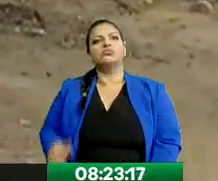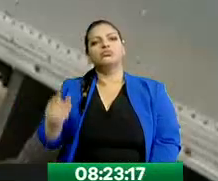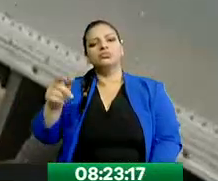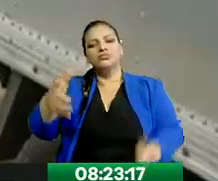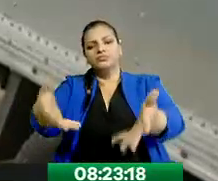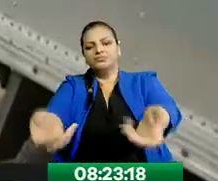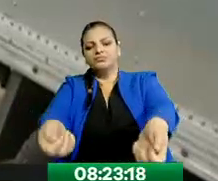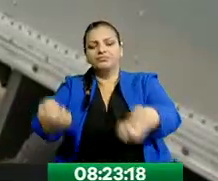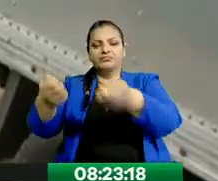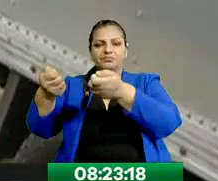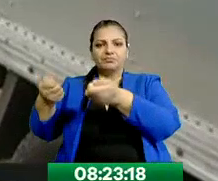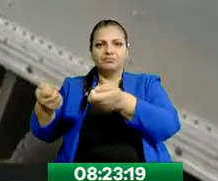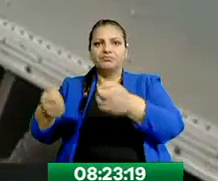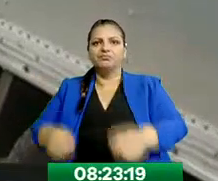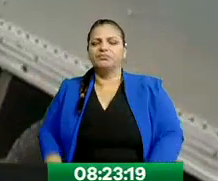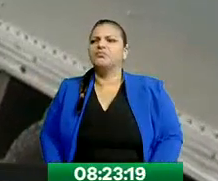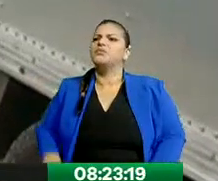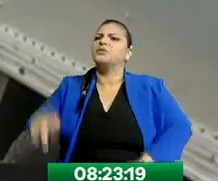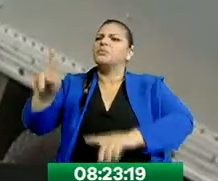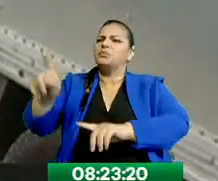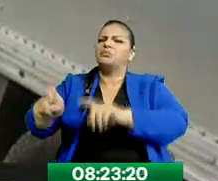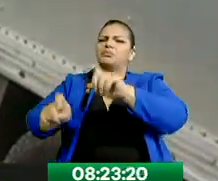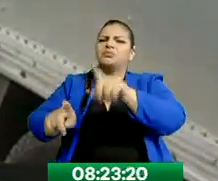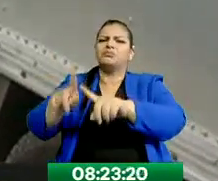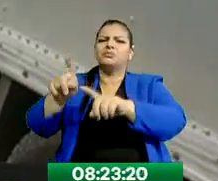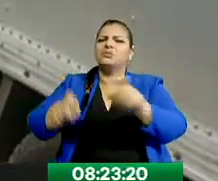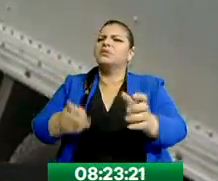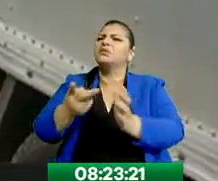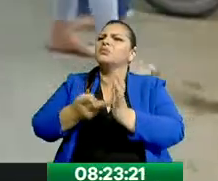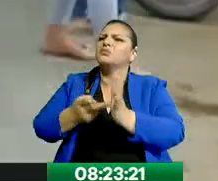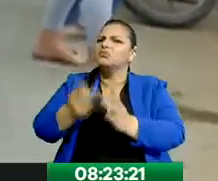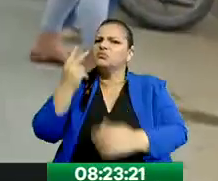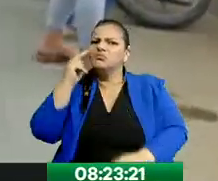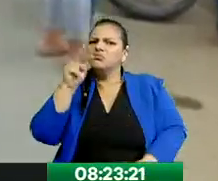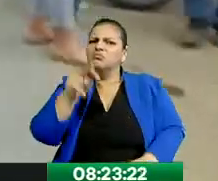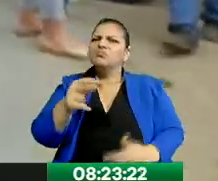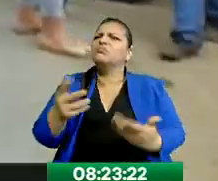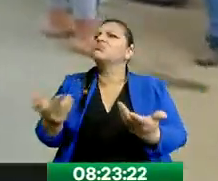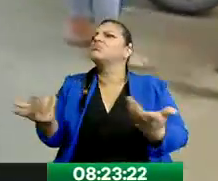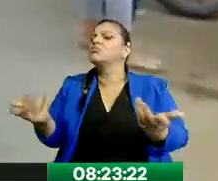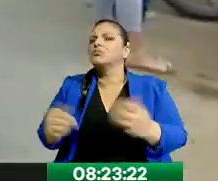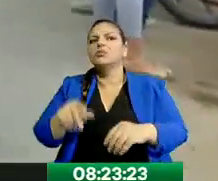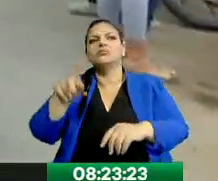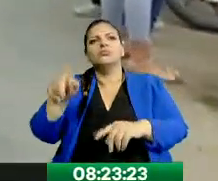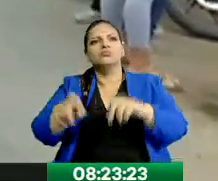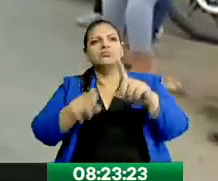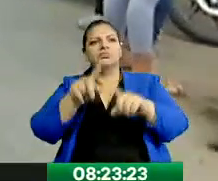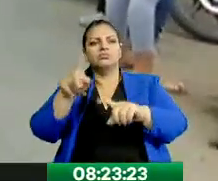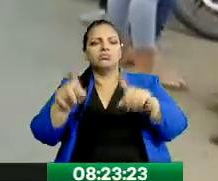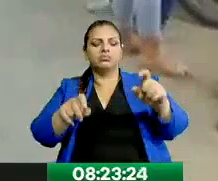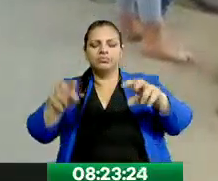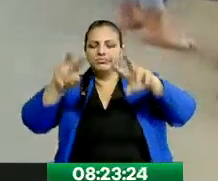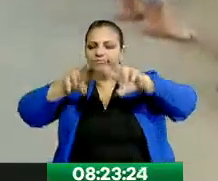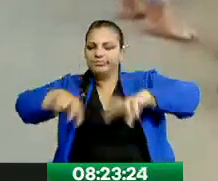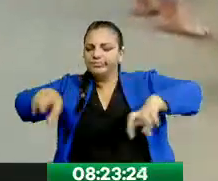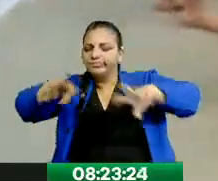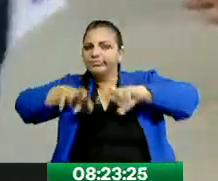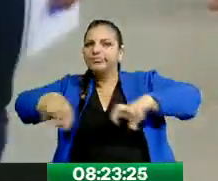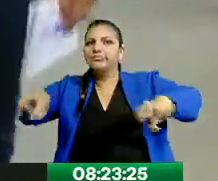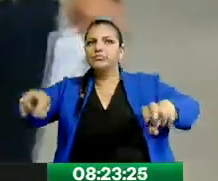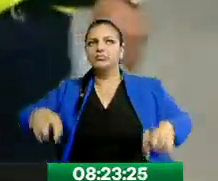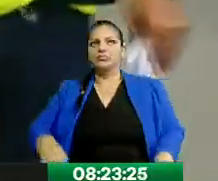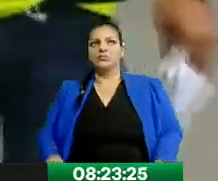cadáver. Inmediatamente la recolección de pistas era necesaria para empezar con las investigaciones. De que se encontraba